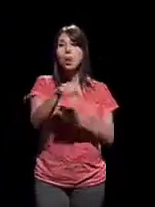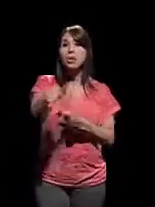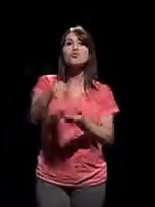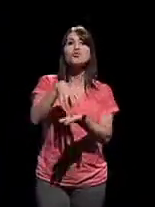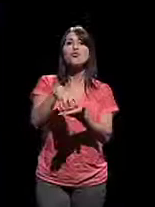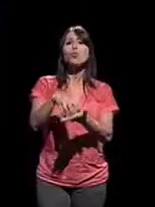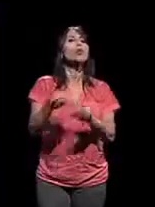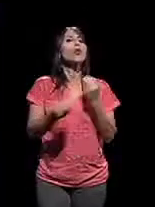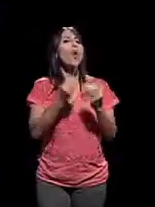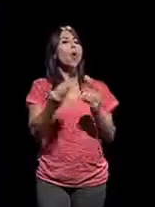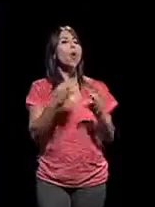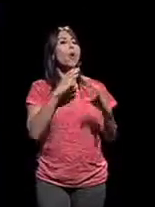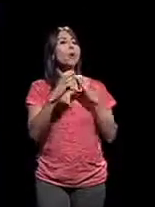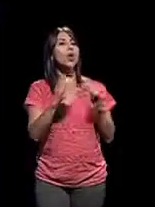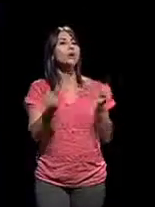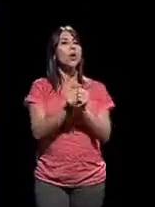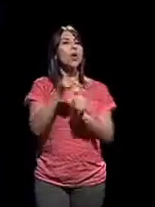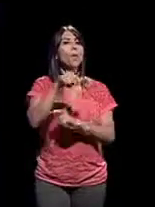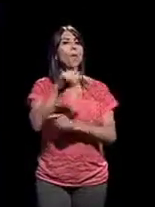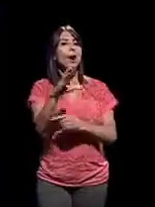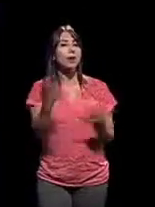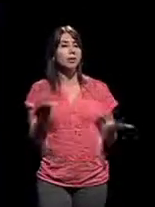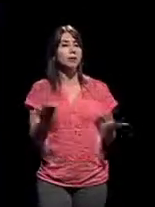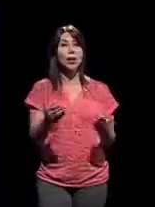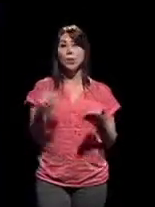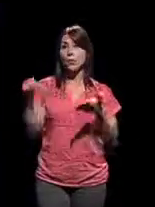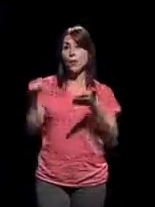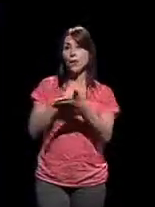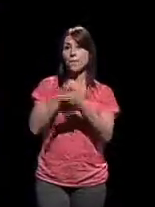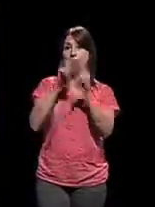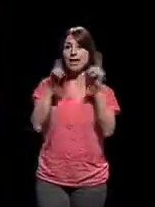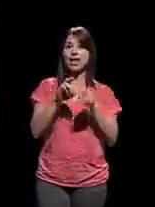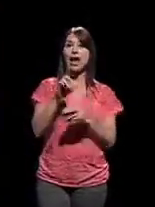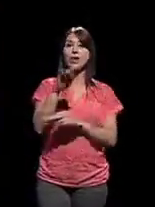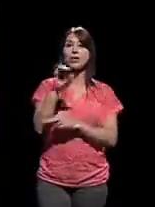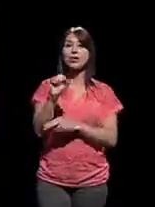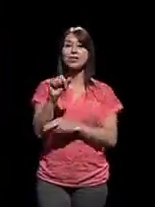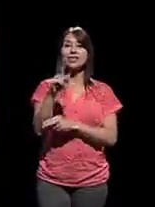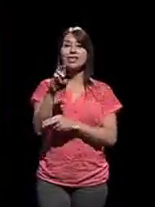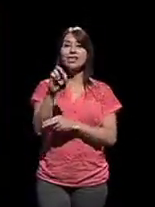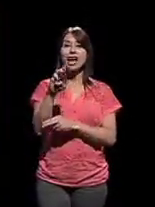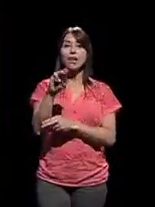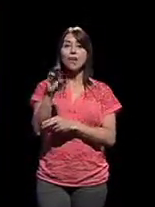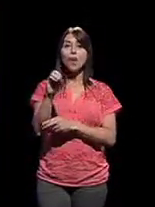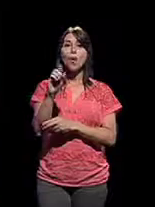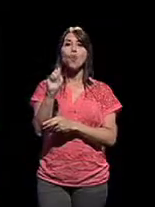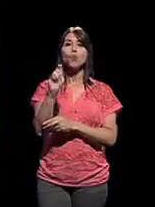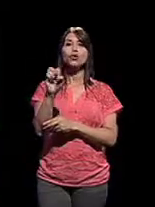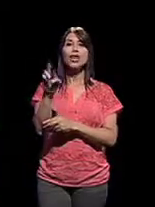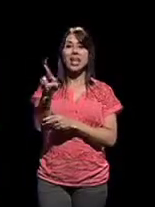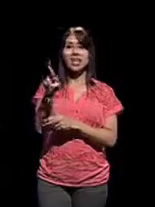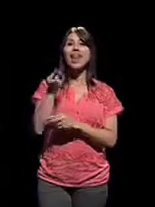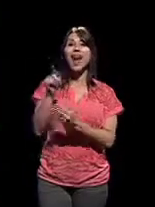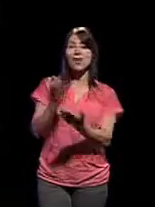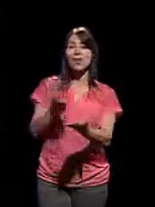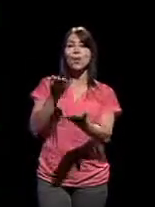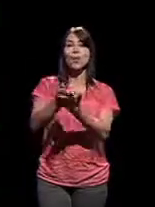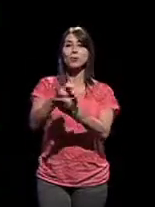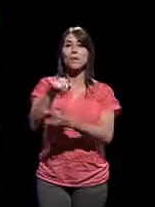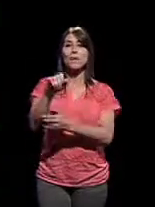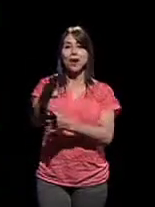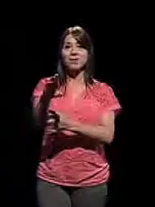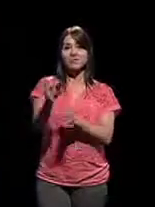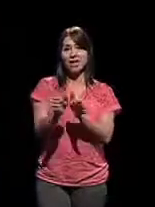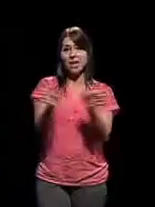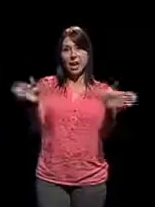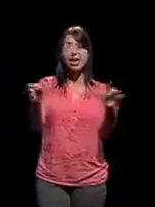preguntas específicas que no han podido evacuar, ¿cómo pueden comunicarse con el Partido Acción Ciudadana? Bueno, en la página de luisguillermo.cr está la propuesta de PAC en